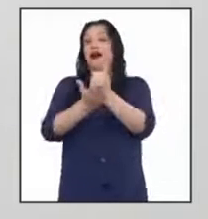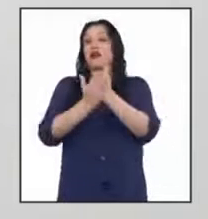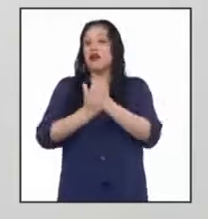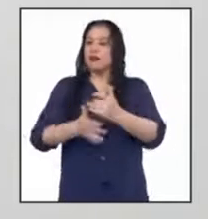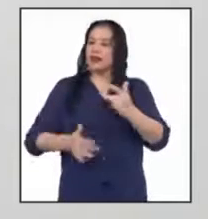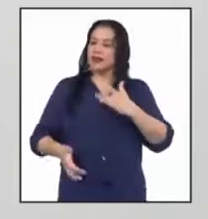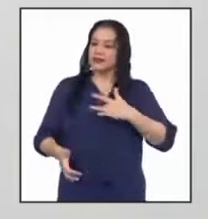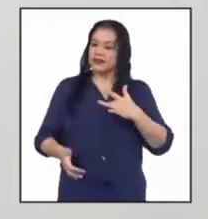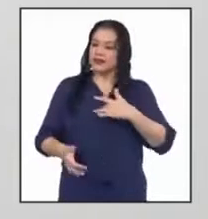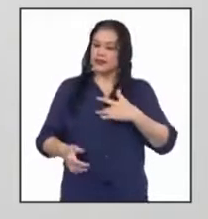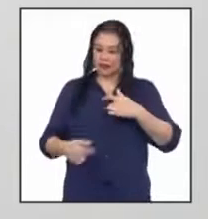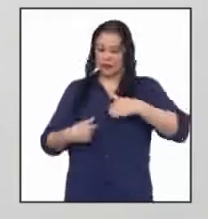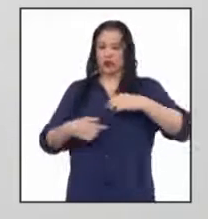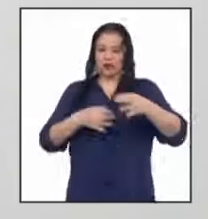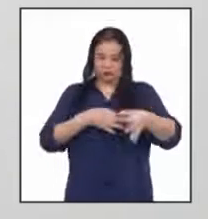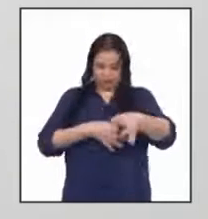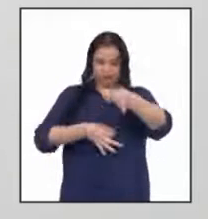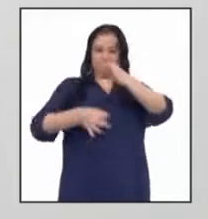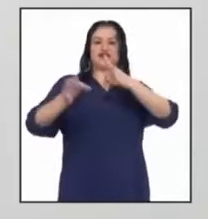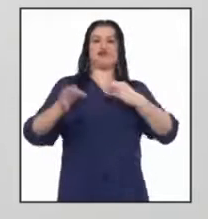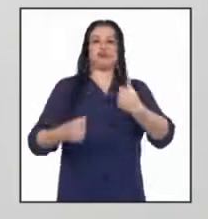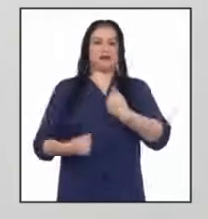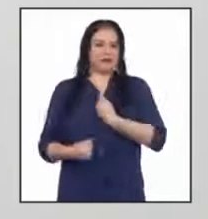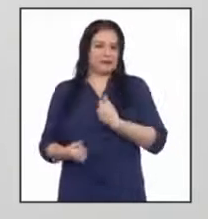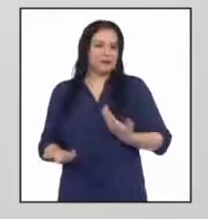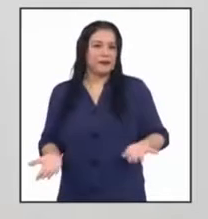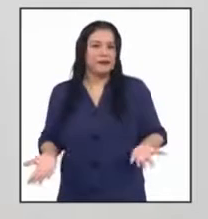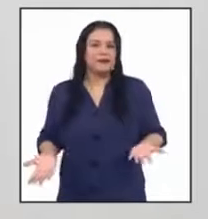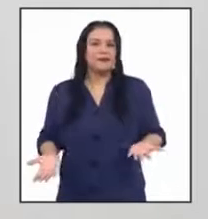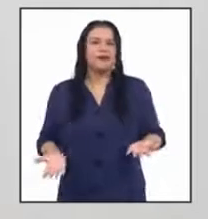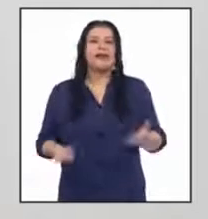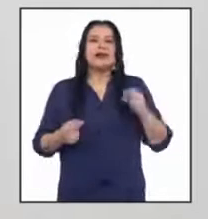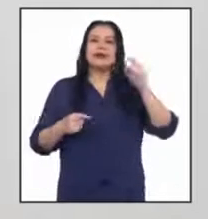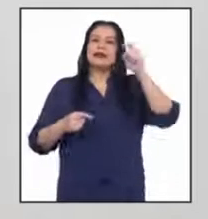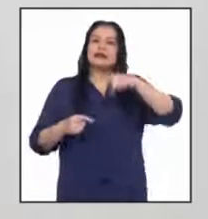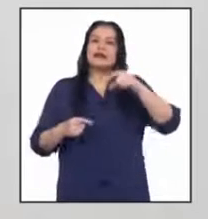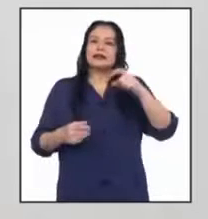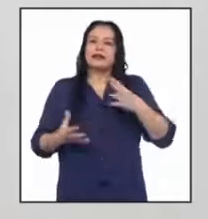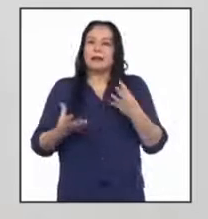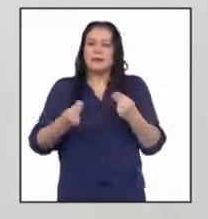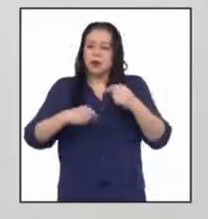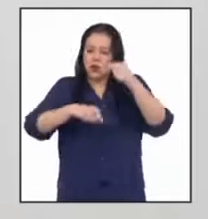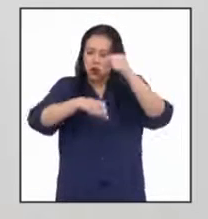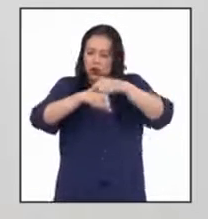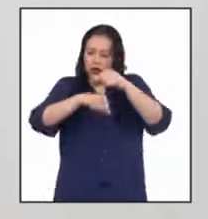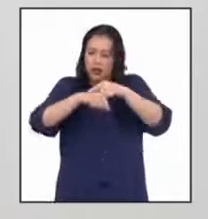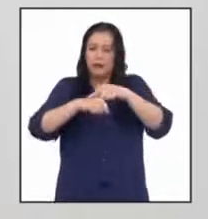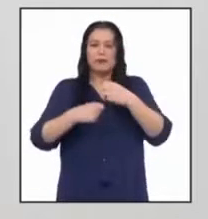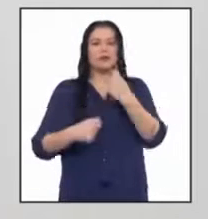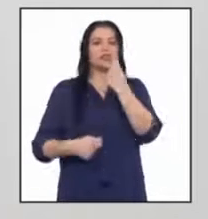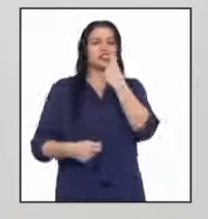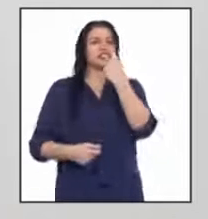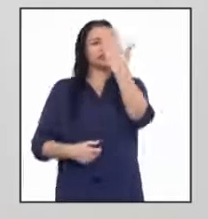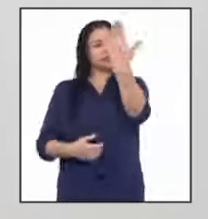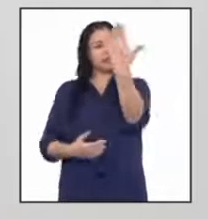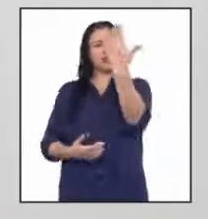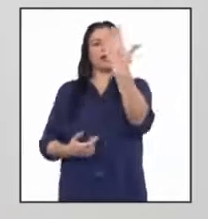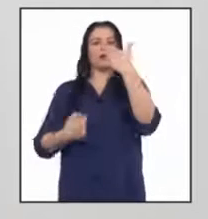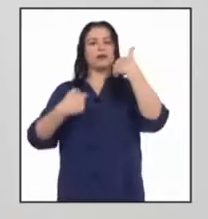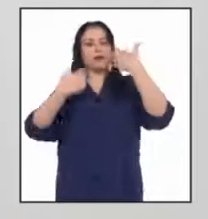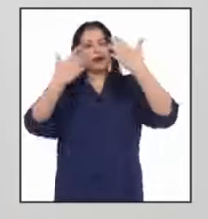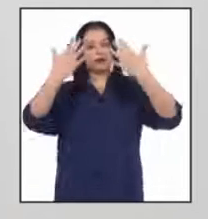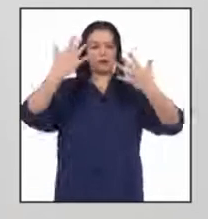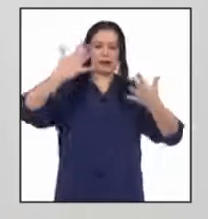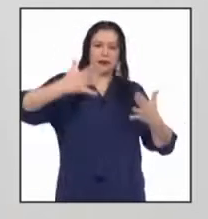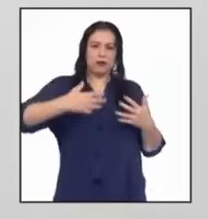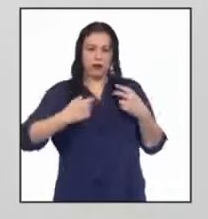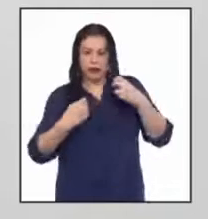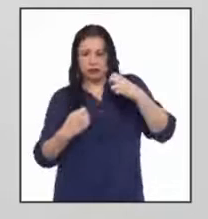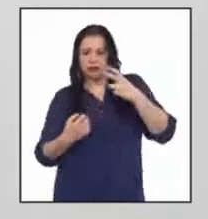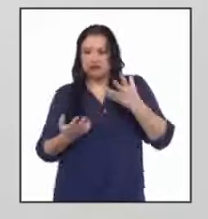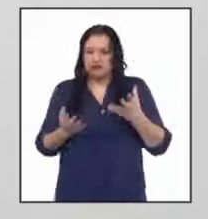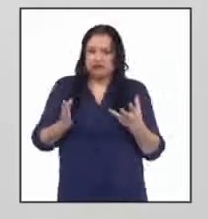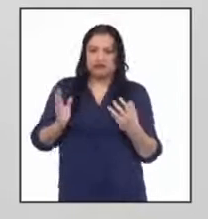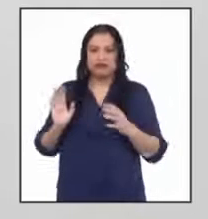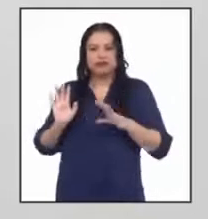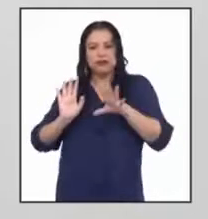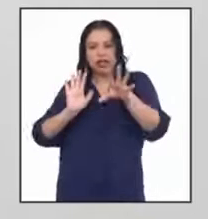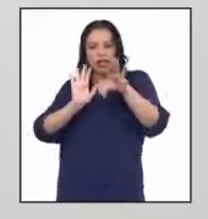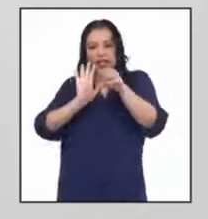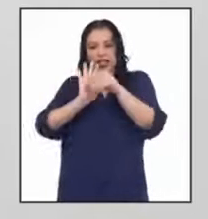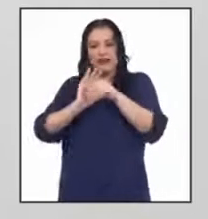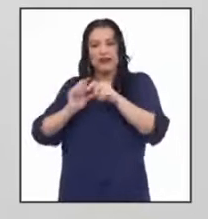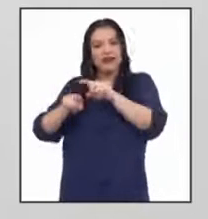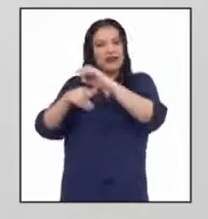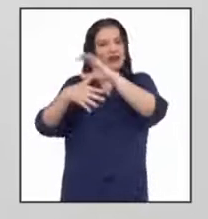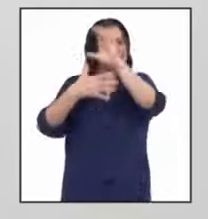como si fueras ese personaje. Tienes que pasar mucho tiempo frente al espejo para poder darle vida a ese